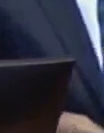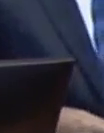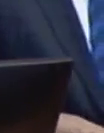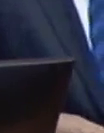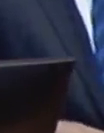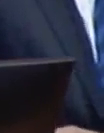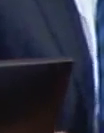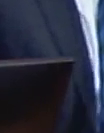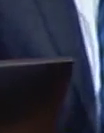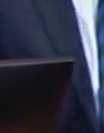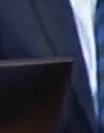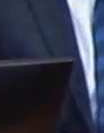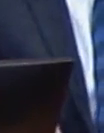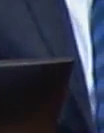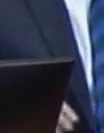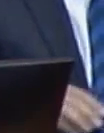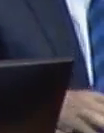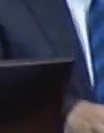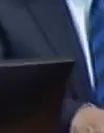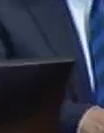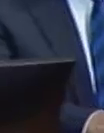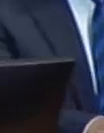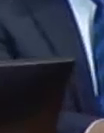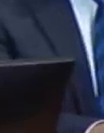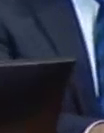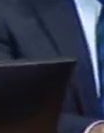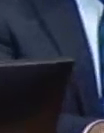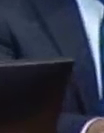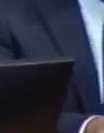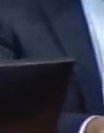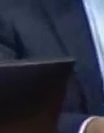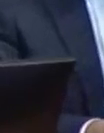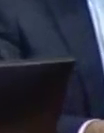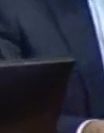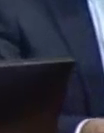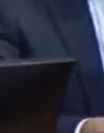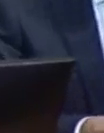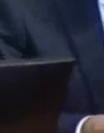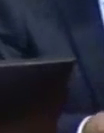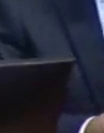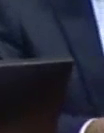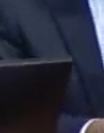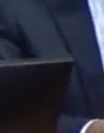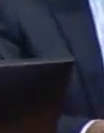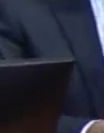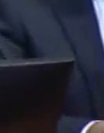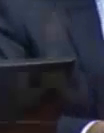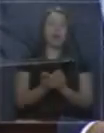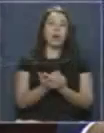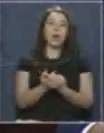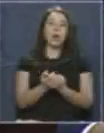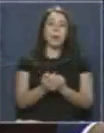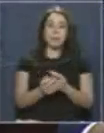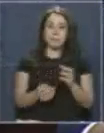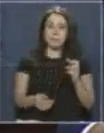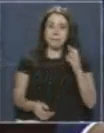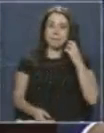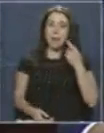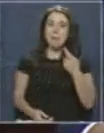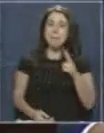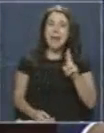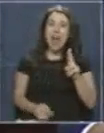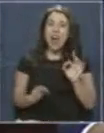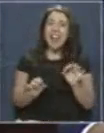persona, lejos, lejos, por supuesto, excepto cuando se le causa muerte a una persona, pero no hay